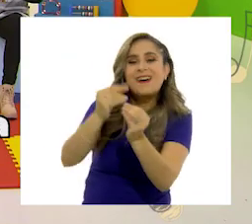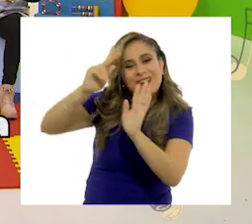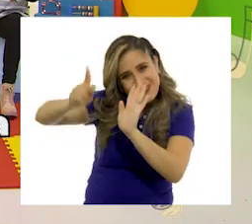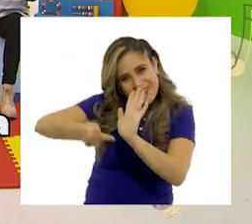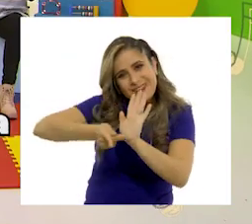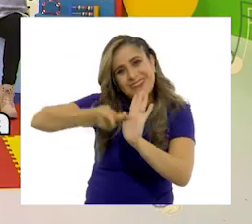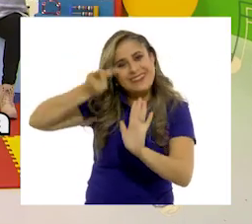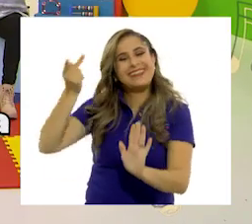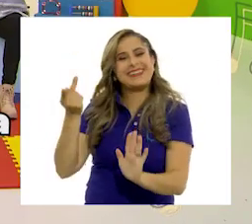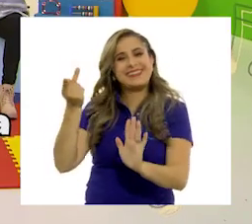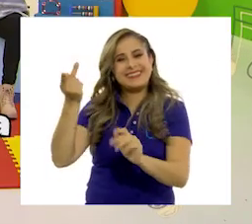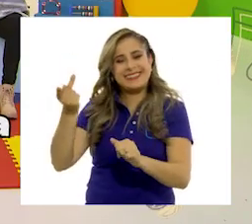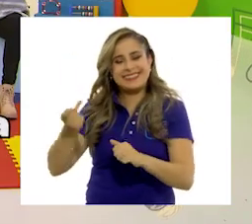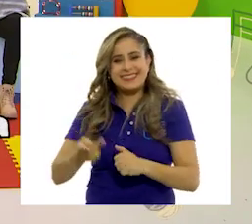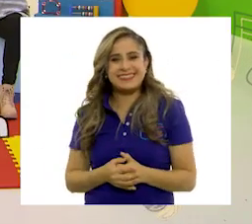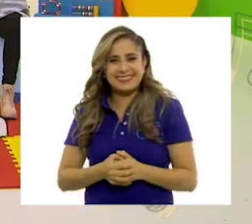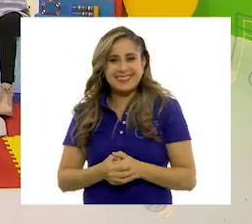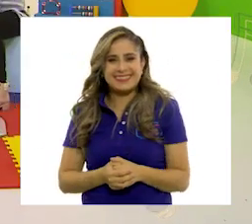reunirá.